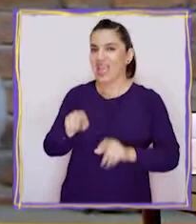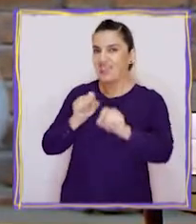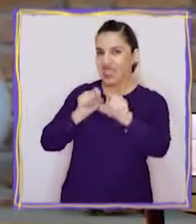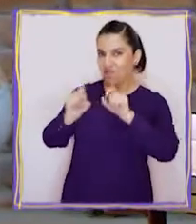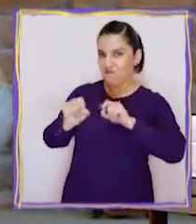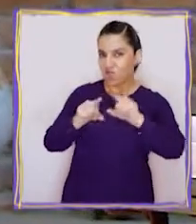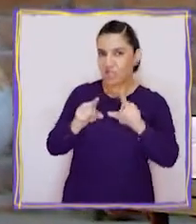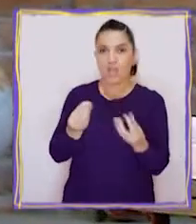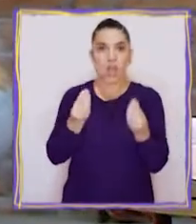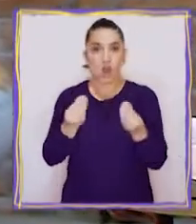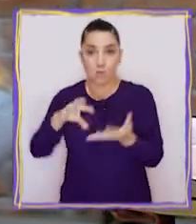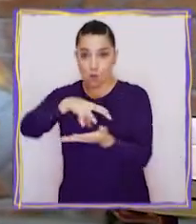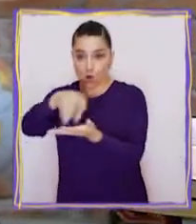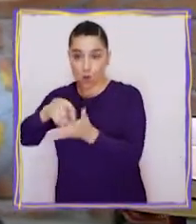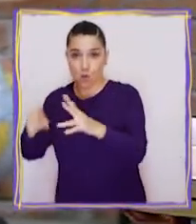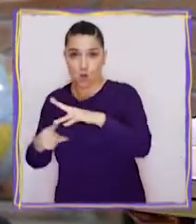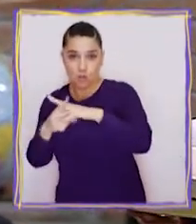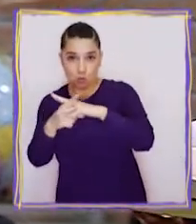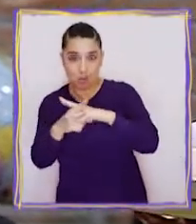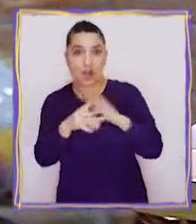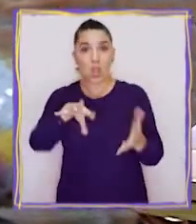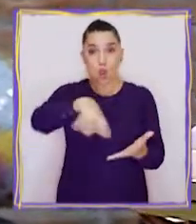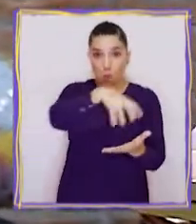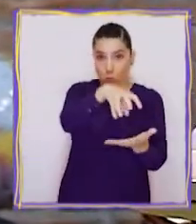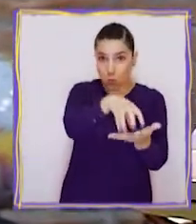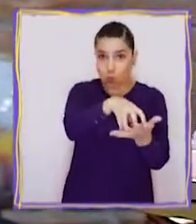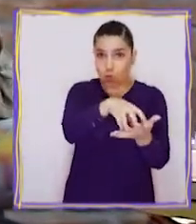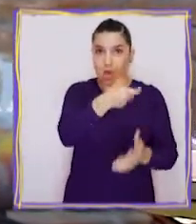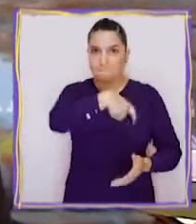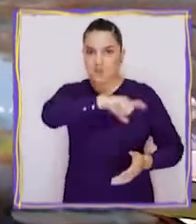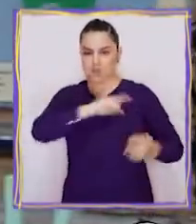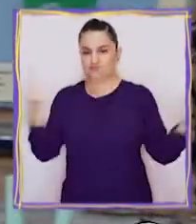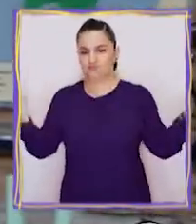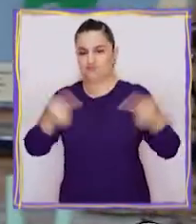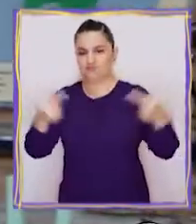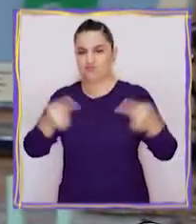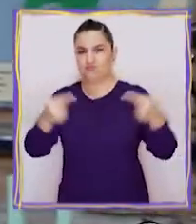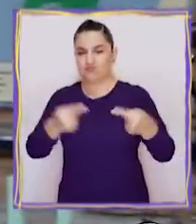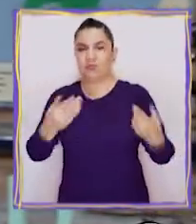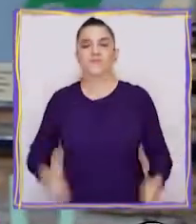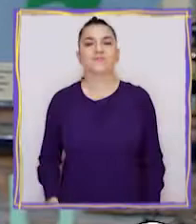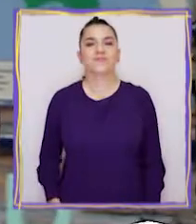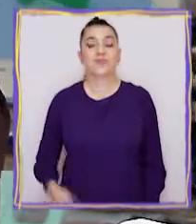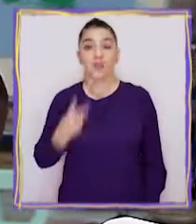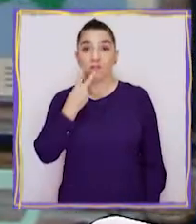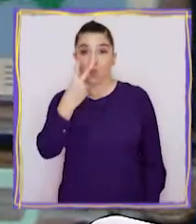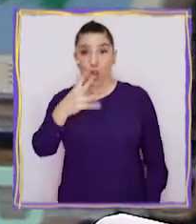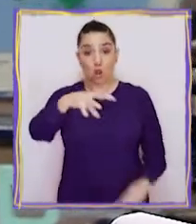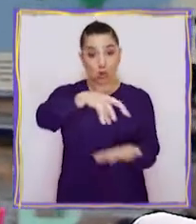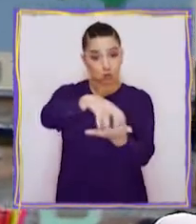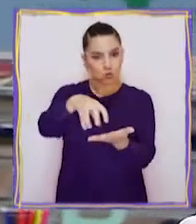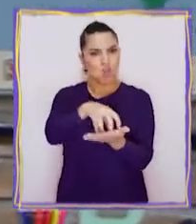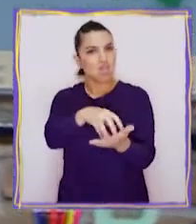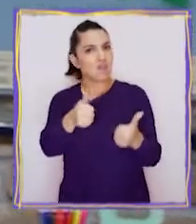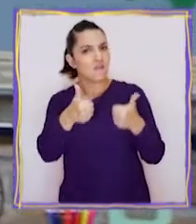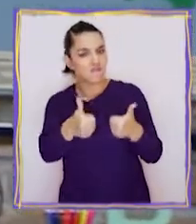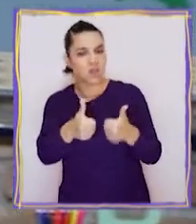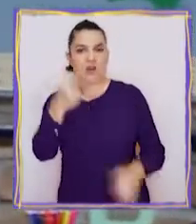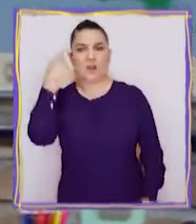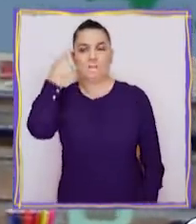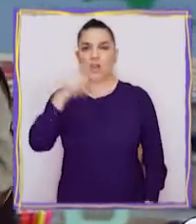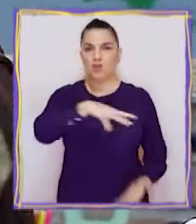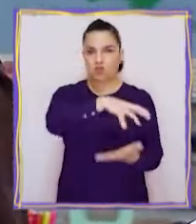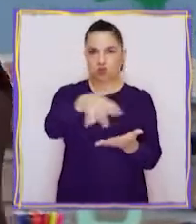defensivo en los enfrentamientos entre los españoles y los pueblos originarios. Veo que las ciudades están bien,